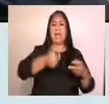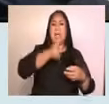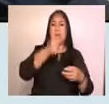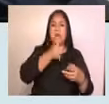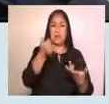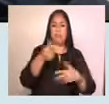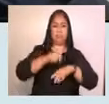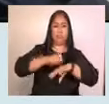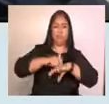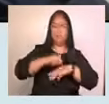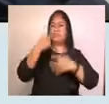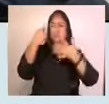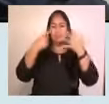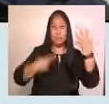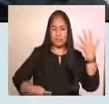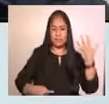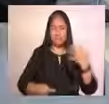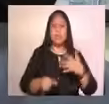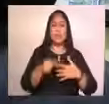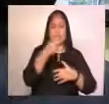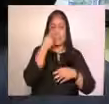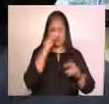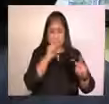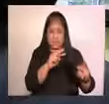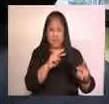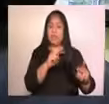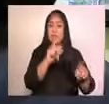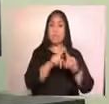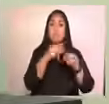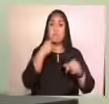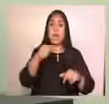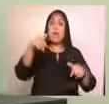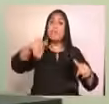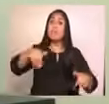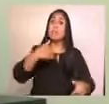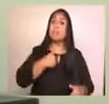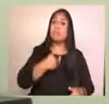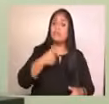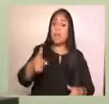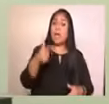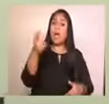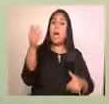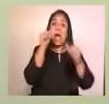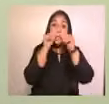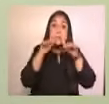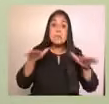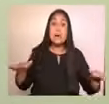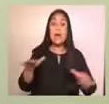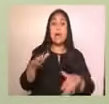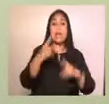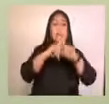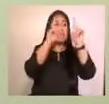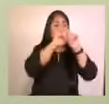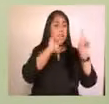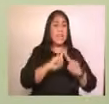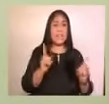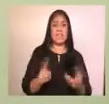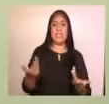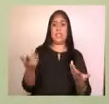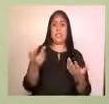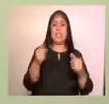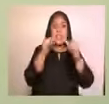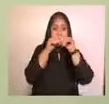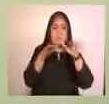alcohólicas. El descaro era tal que hasta un zoológico tenían los reos con colecciones de animales exóticos